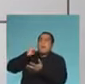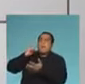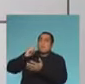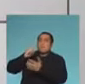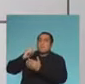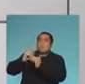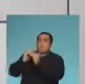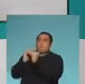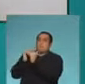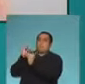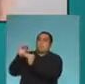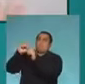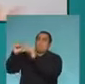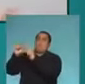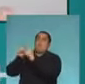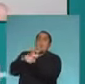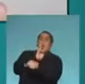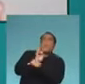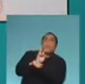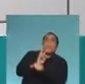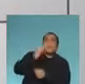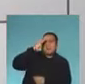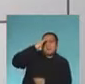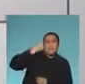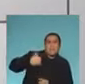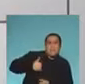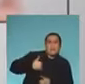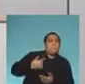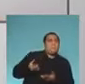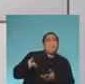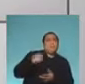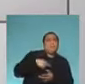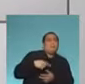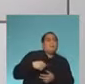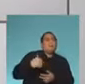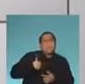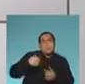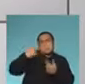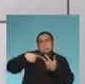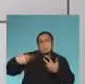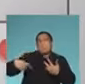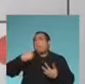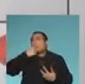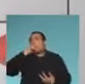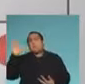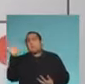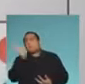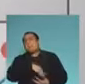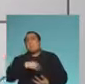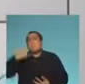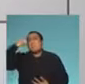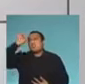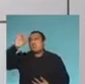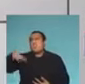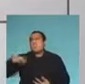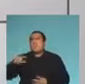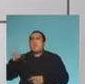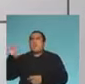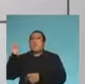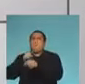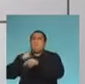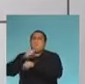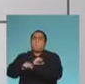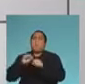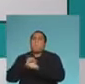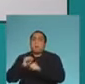la gendarmería, tenés el ejército y todo lo demás, y no le das Claro. bolilla a eso y solamente pensás en las bombas, ¿no? Entonces está